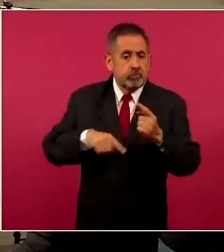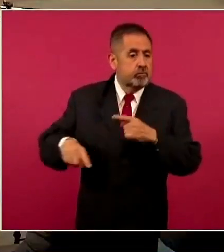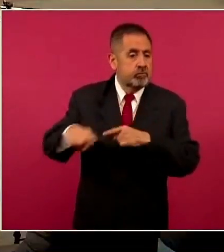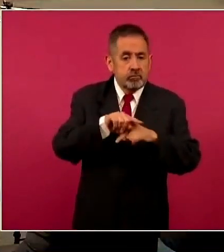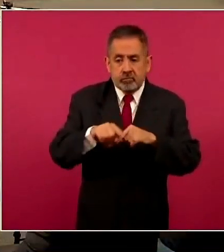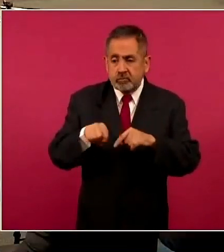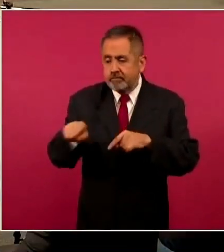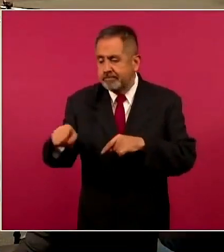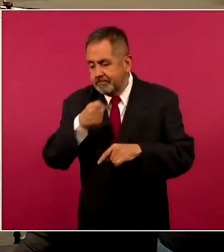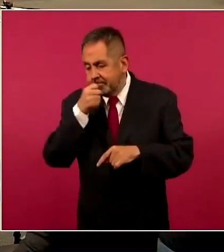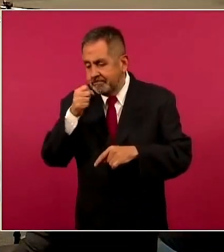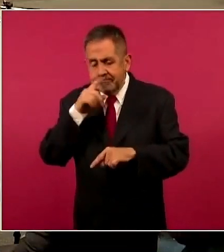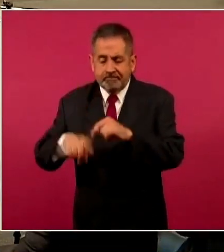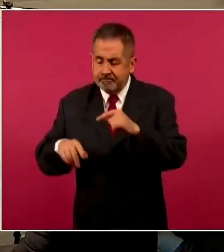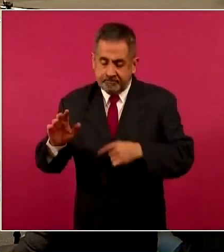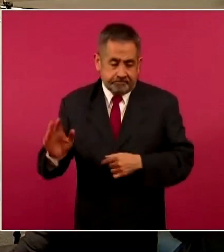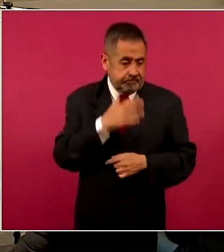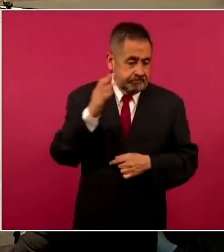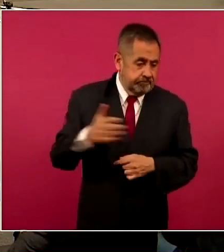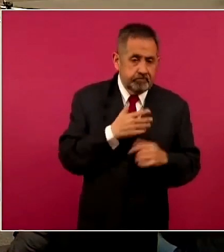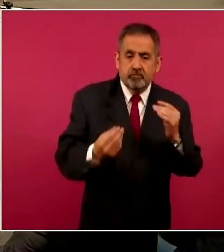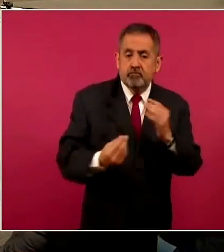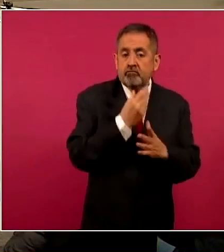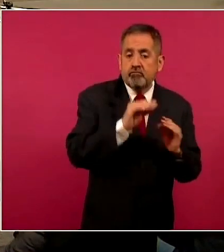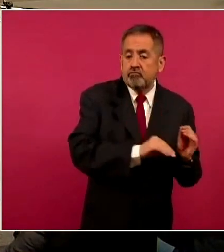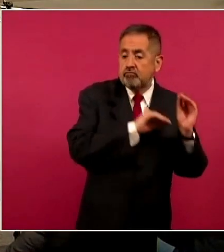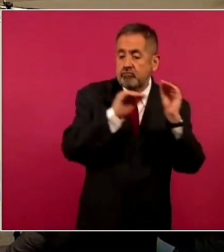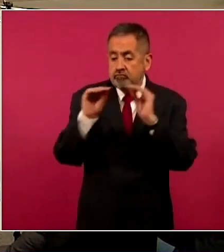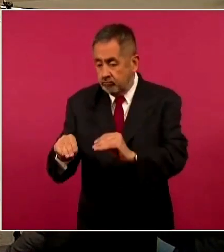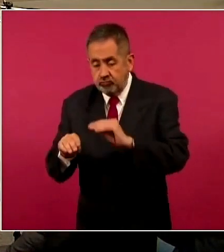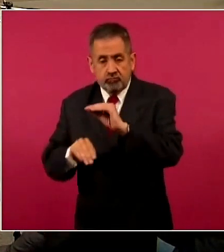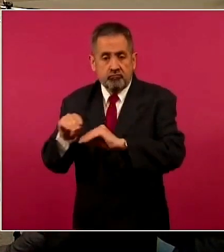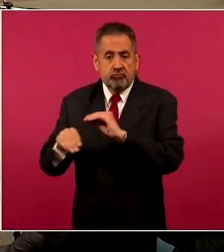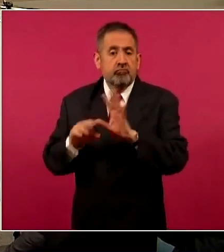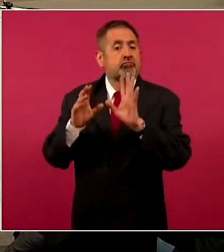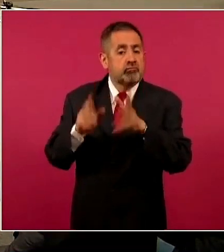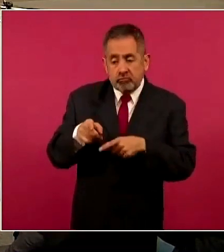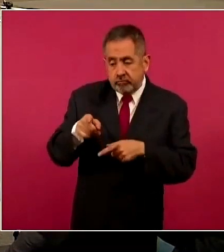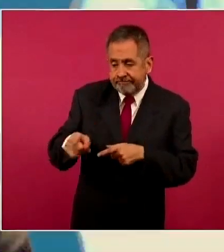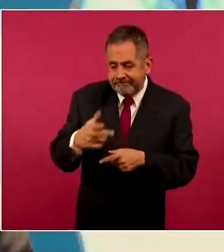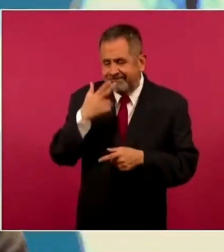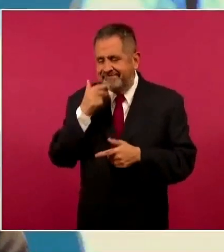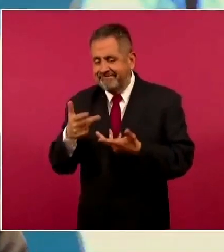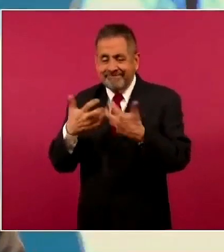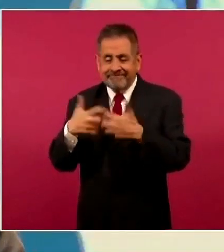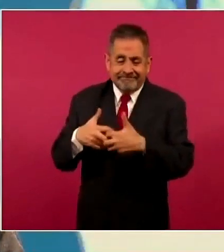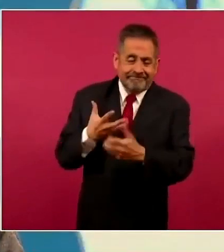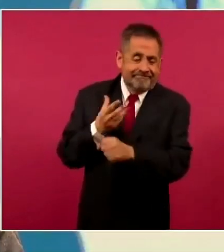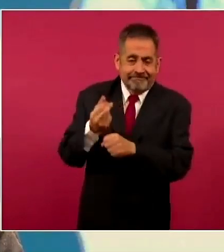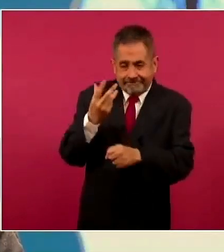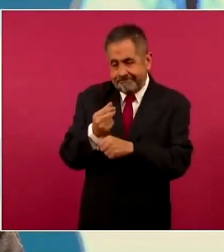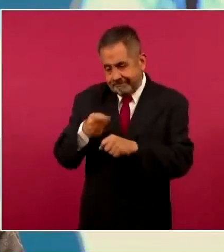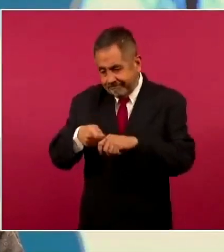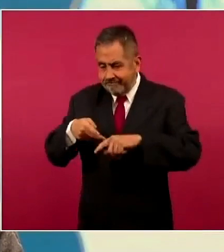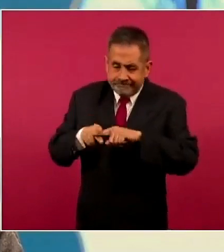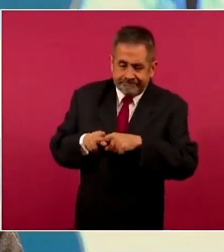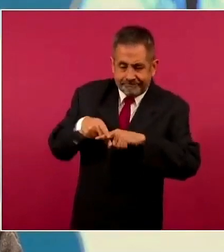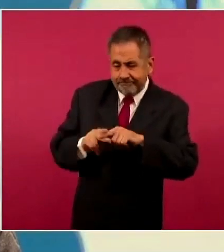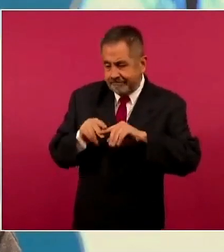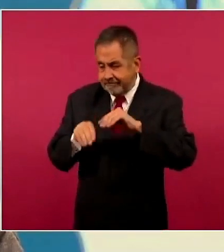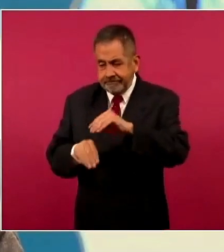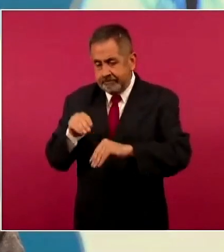está sustituyendo, trayendo equipo nuevo, pero también equipo que necesitaba rehabilitarse o que le hacían falta consumibles.